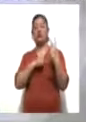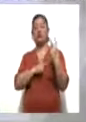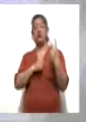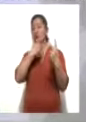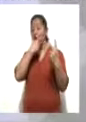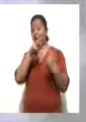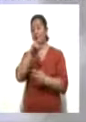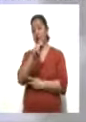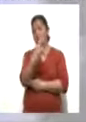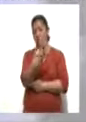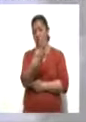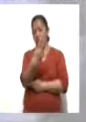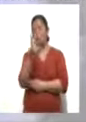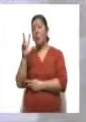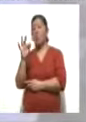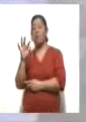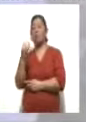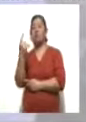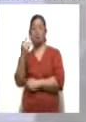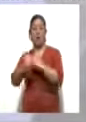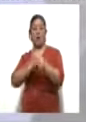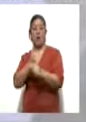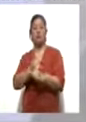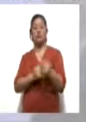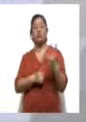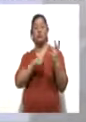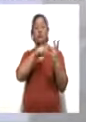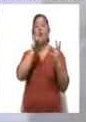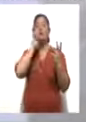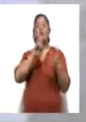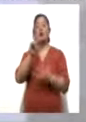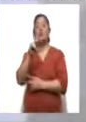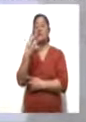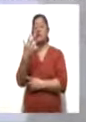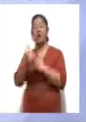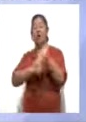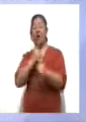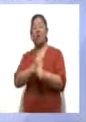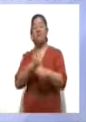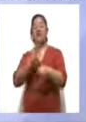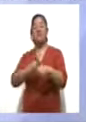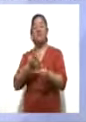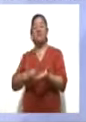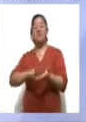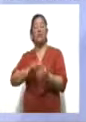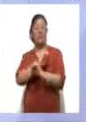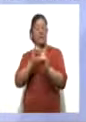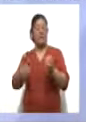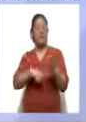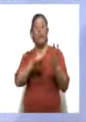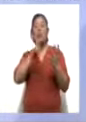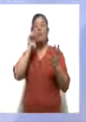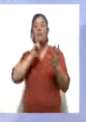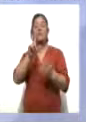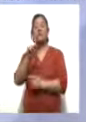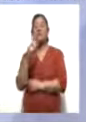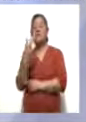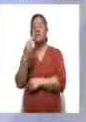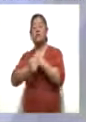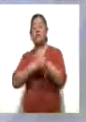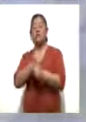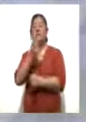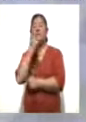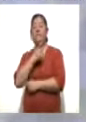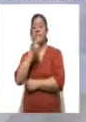masculinos de 84 y 41 años y una mujer de 85 años sin ninguna comorbilidad, así como una mujer de 73 años